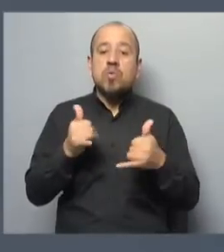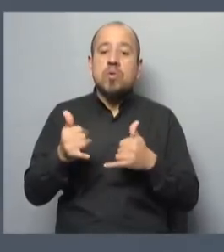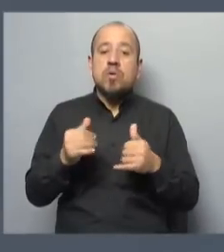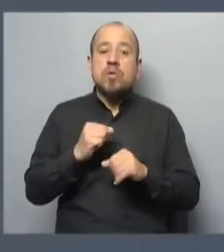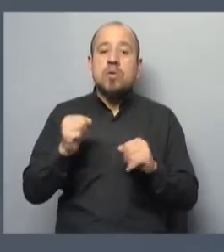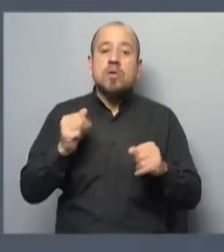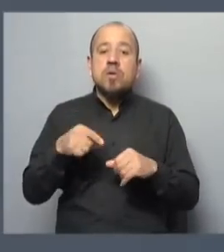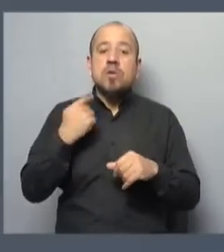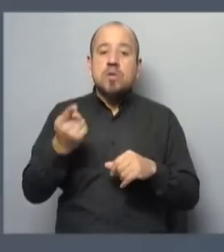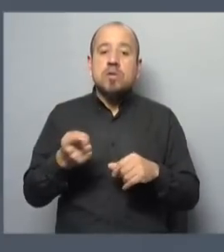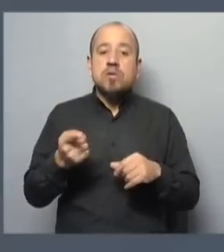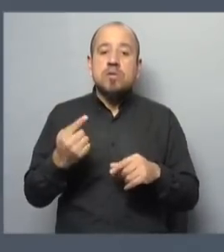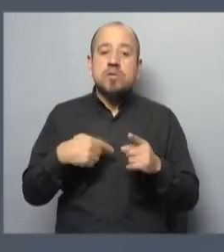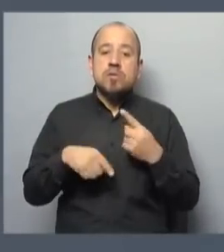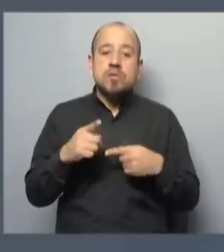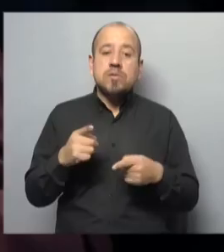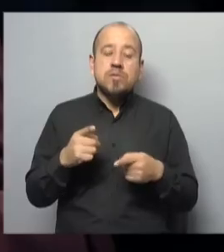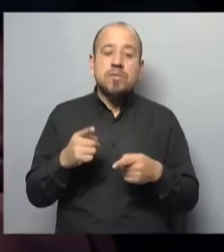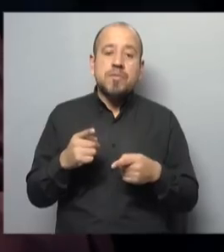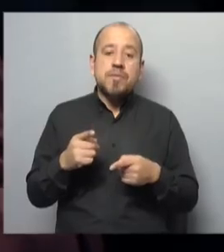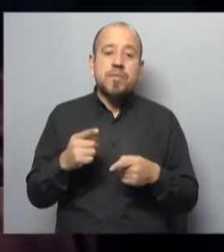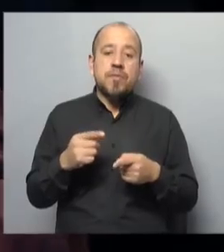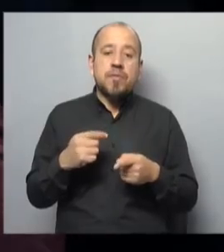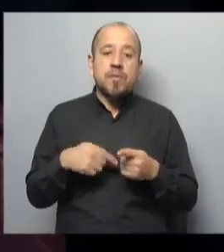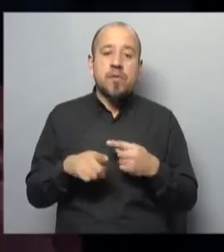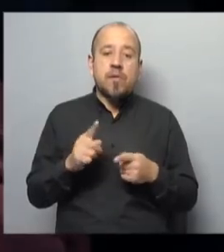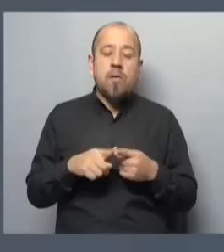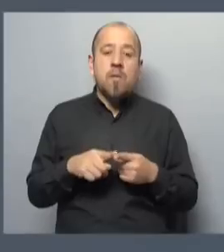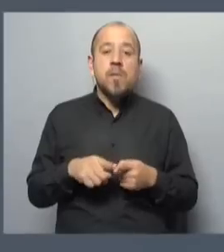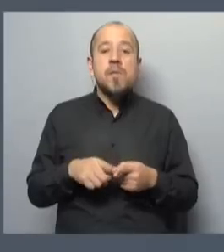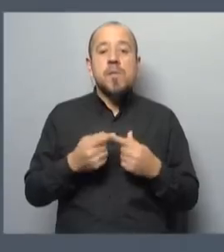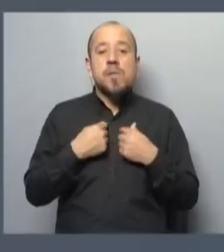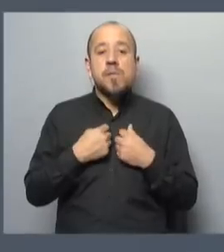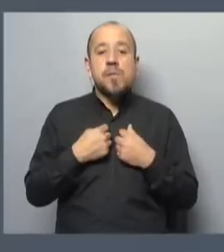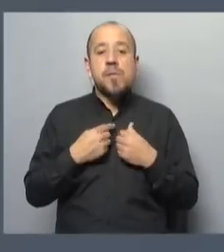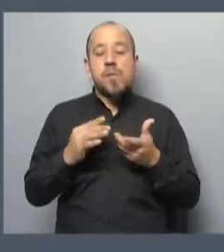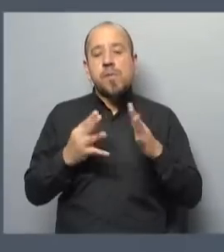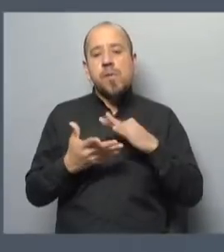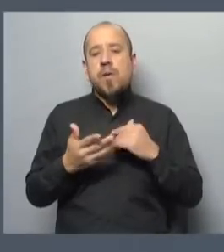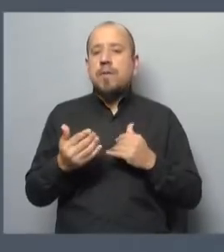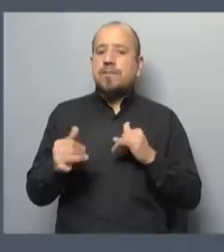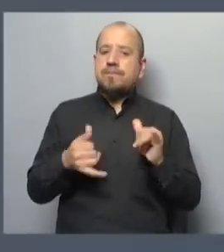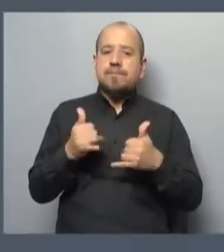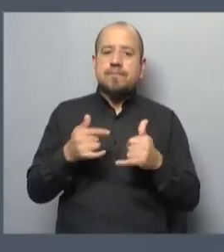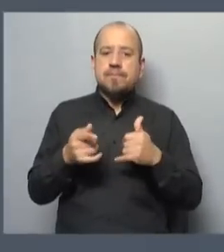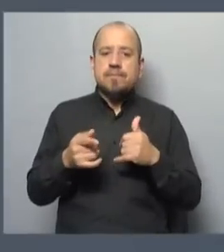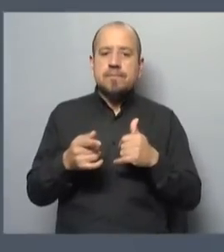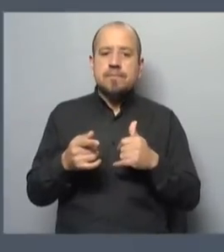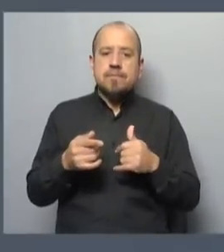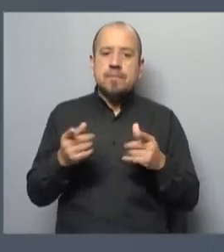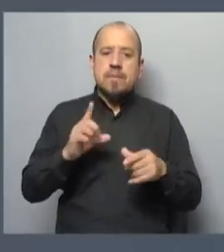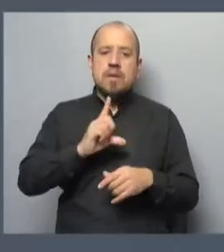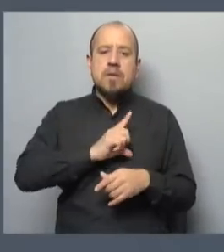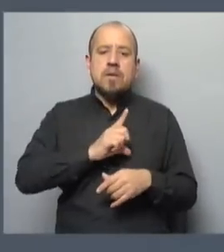ir a otro lado y andar bien y aparte me mi forma de jugar nos la verdad que no estaba alineada a lo que era